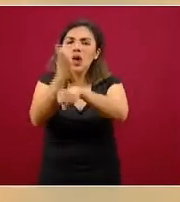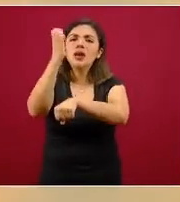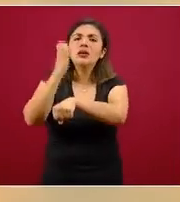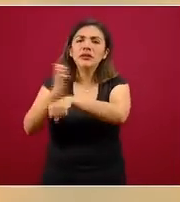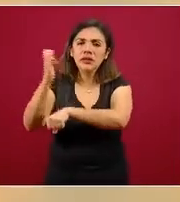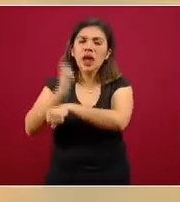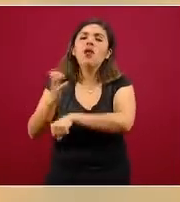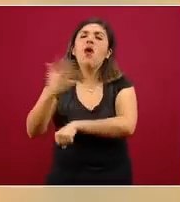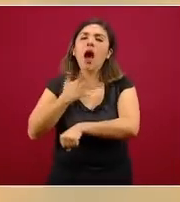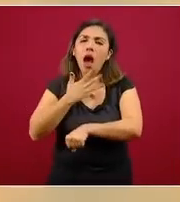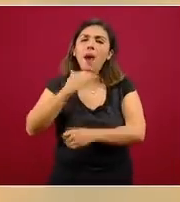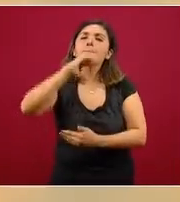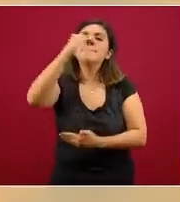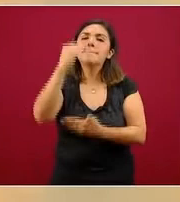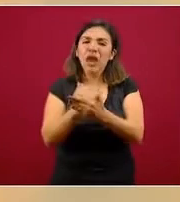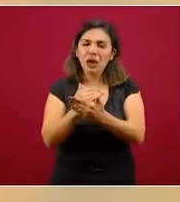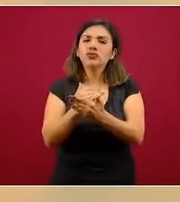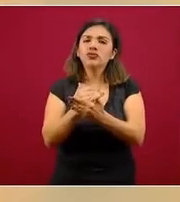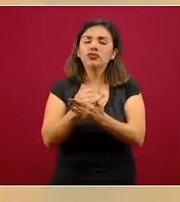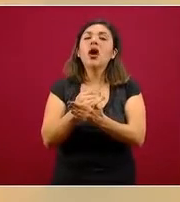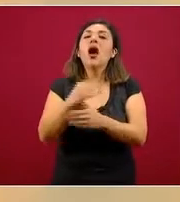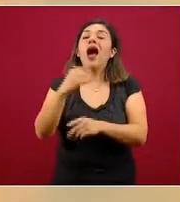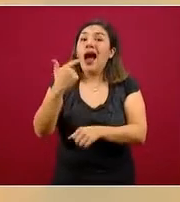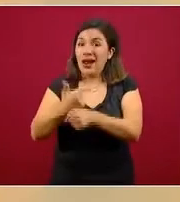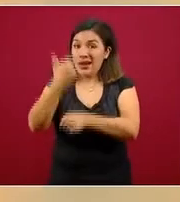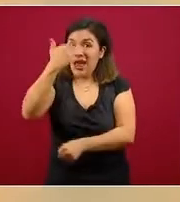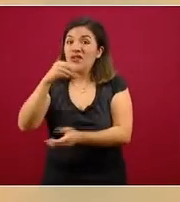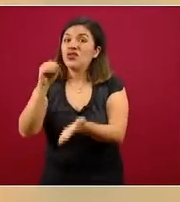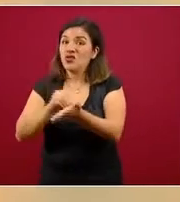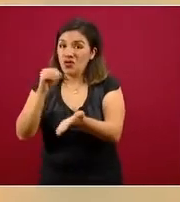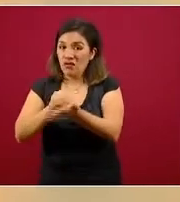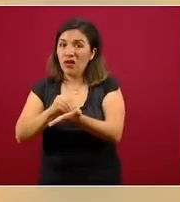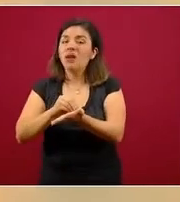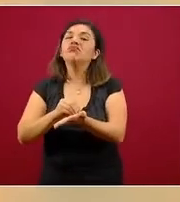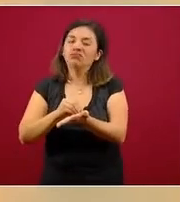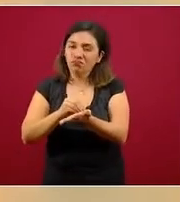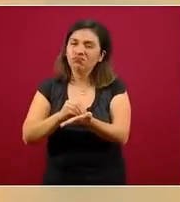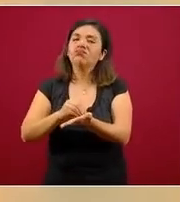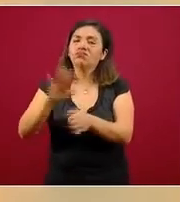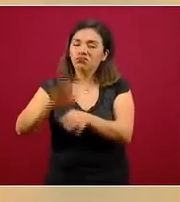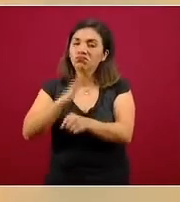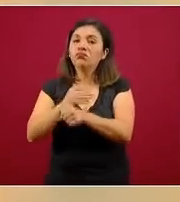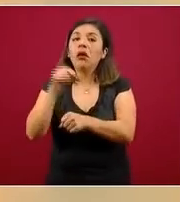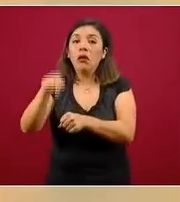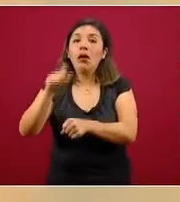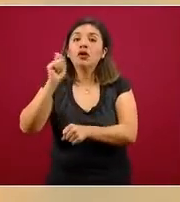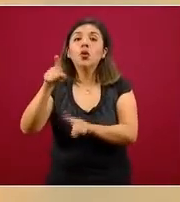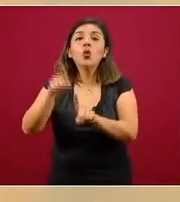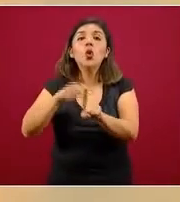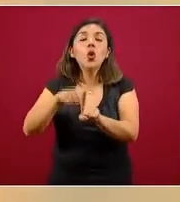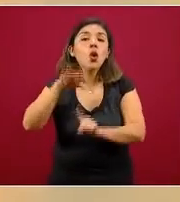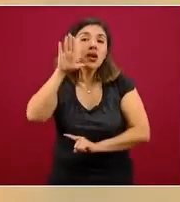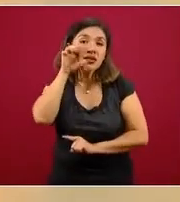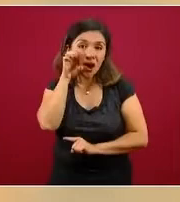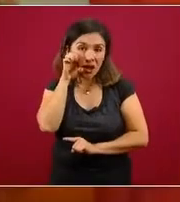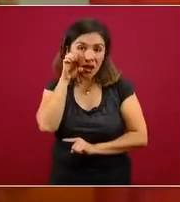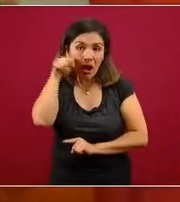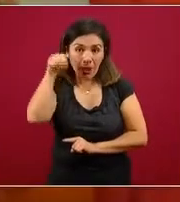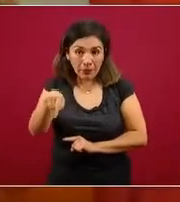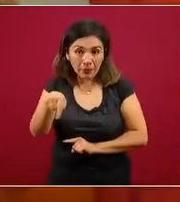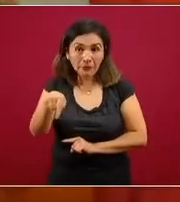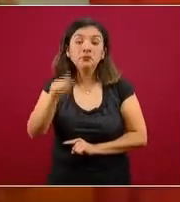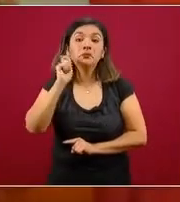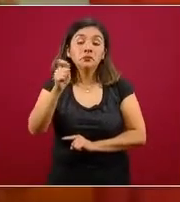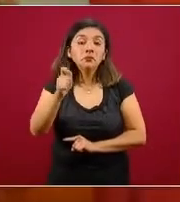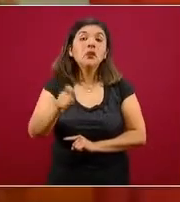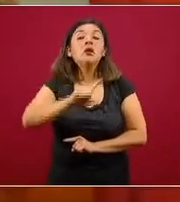bajaron a un nivel de riesgo alto, todavía se reconoce como un nivel de riesgo alto, por eso tiene el color naranja, y